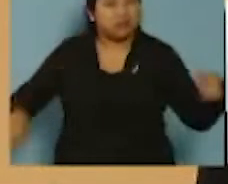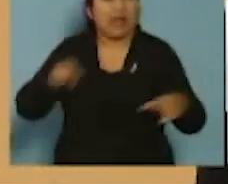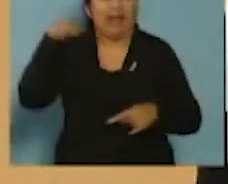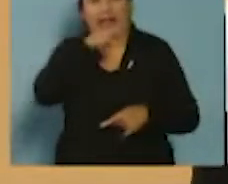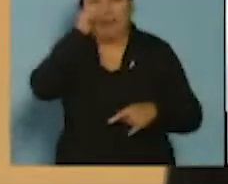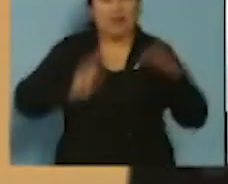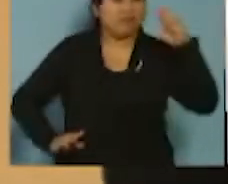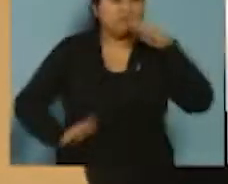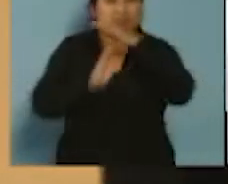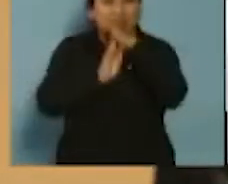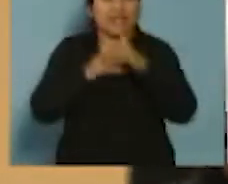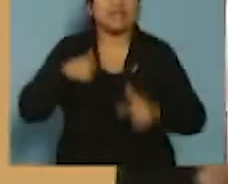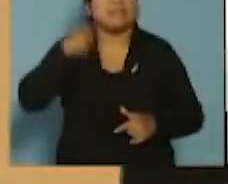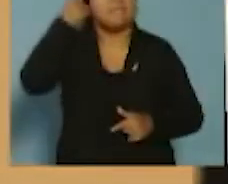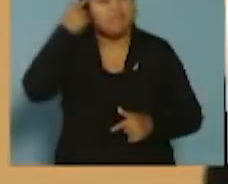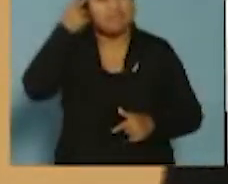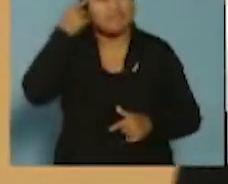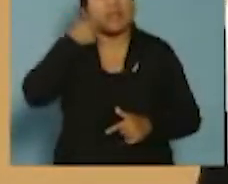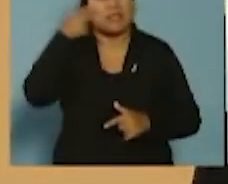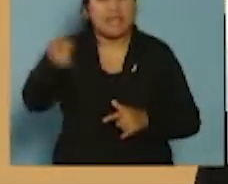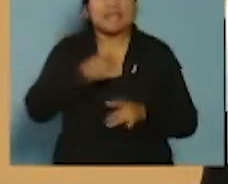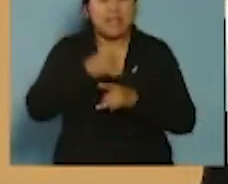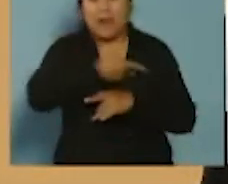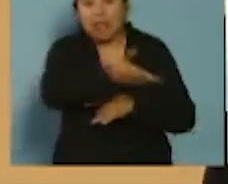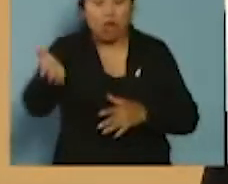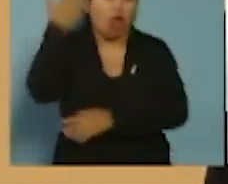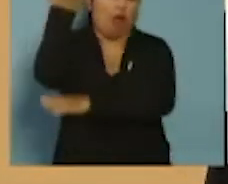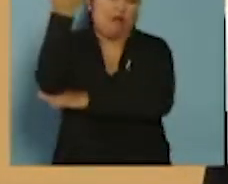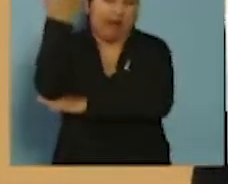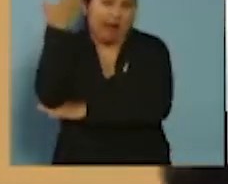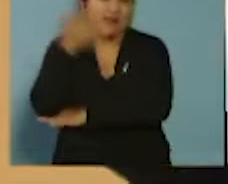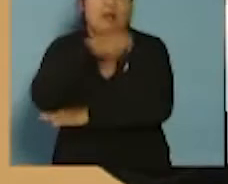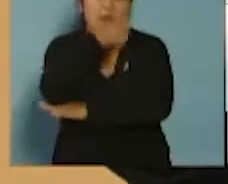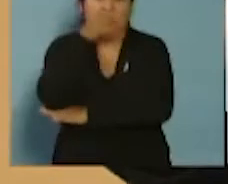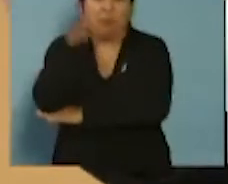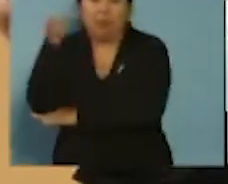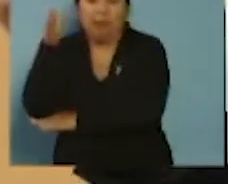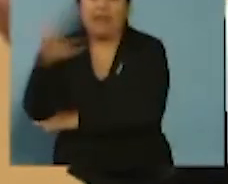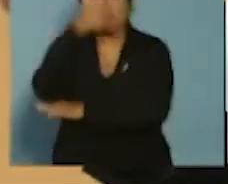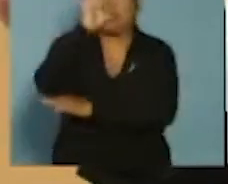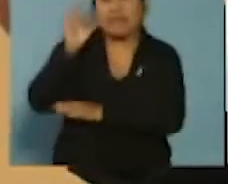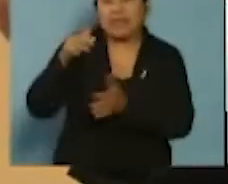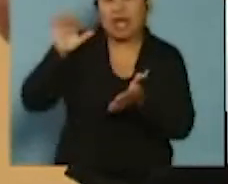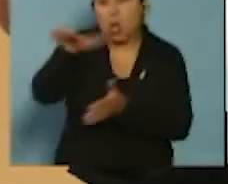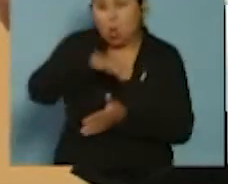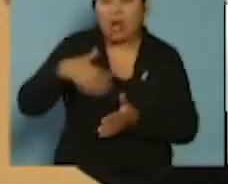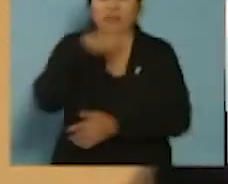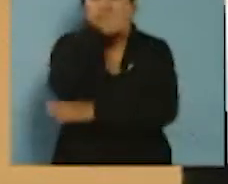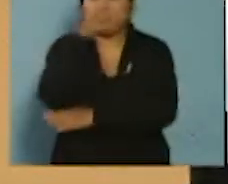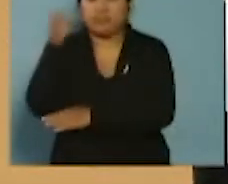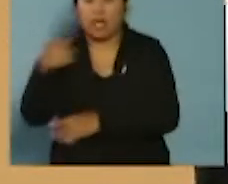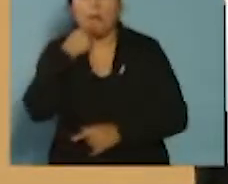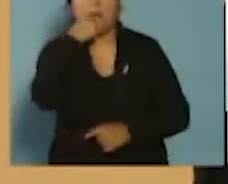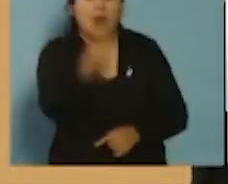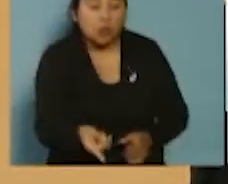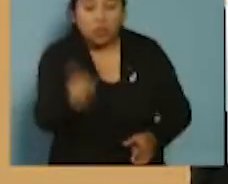en el medio de mis conferencias recorrió más de 60 ciudades y donde digo si alguna vez alguien se preguntó por qué manuel belgrano